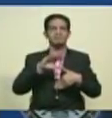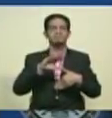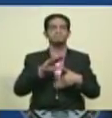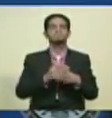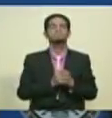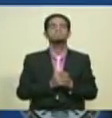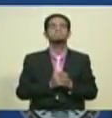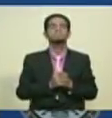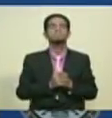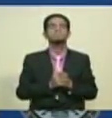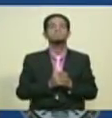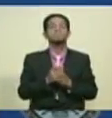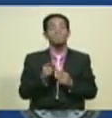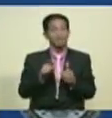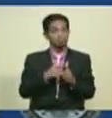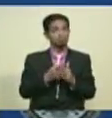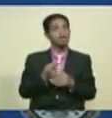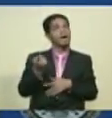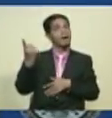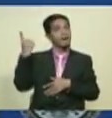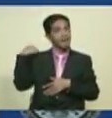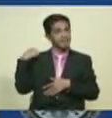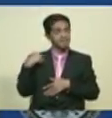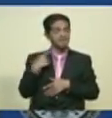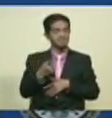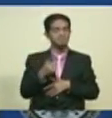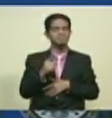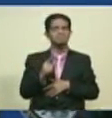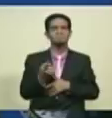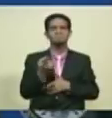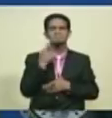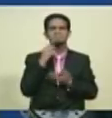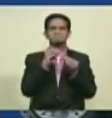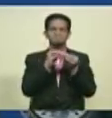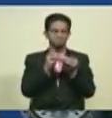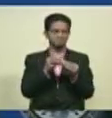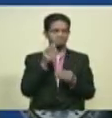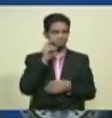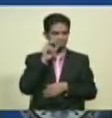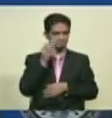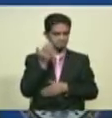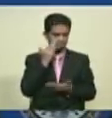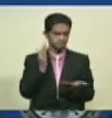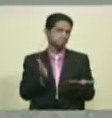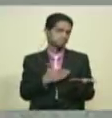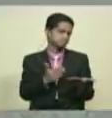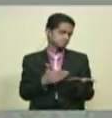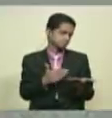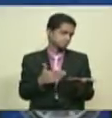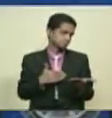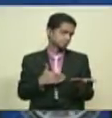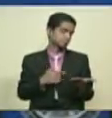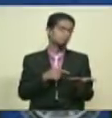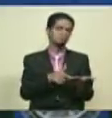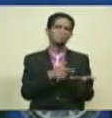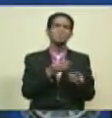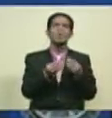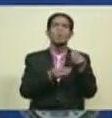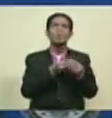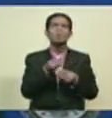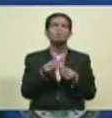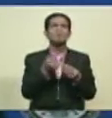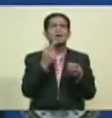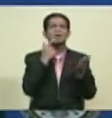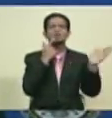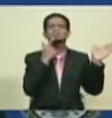ayer, utilizaron una resolución, por acá la tenemos, y una resolución, le